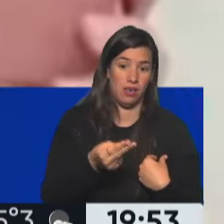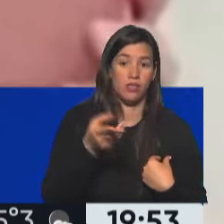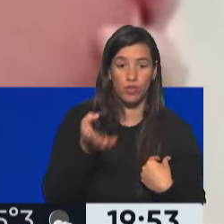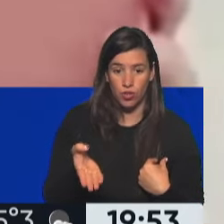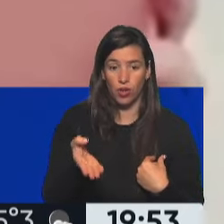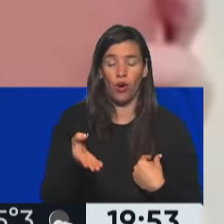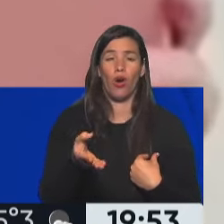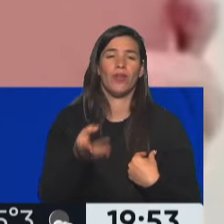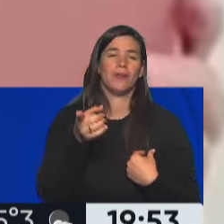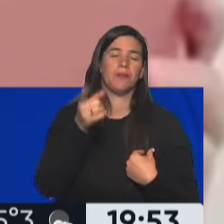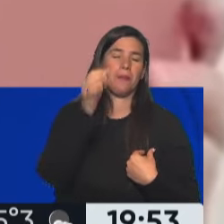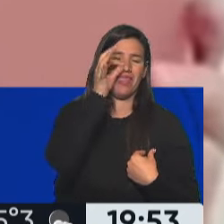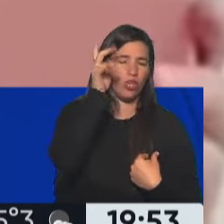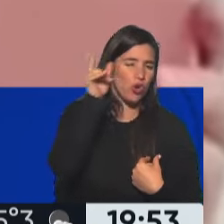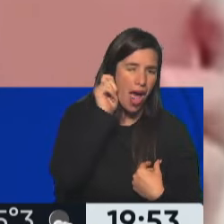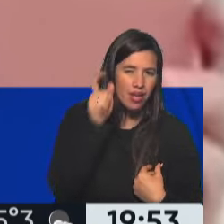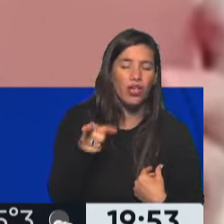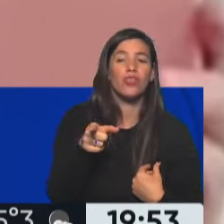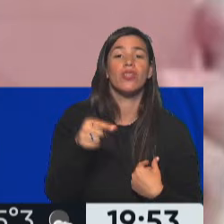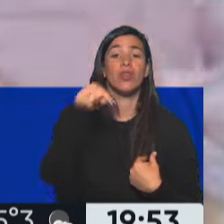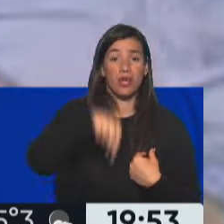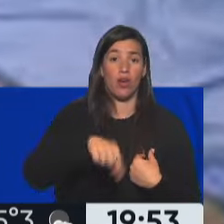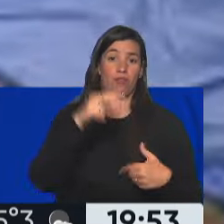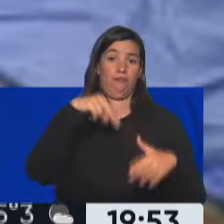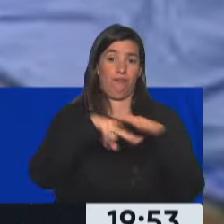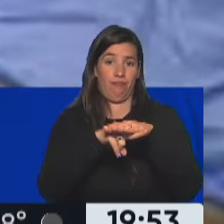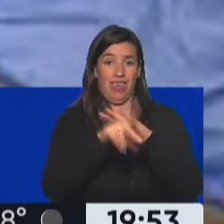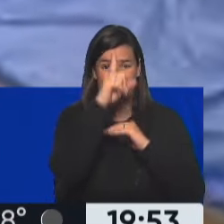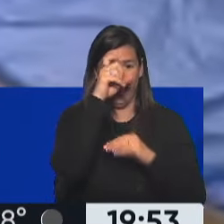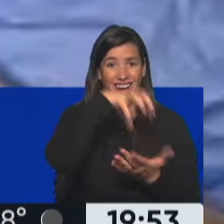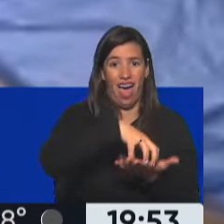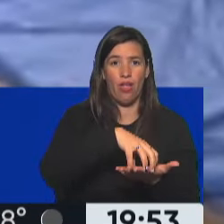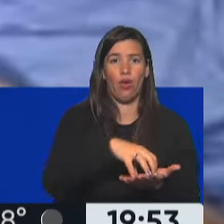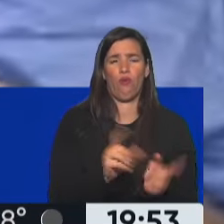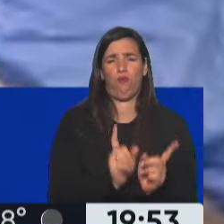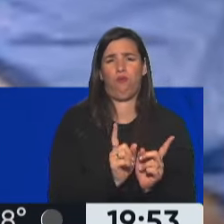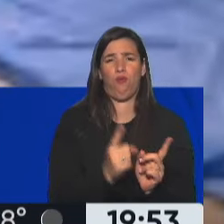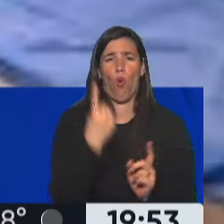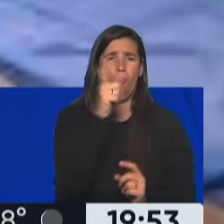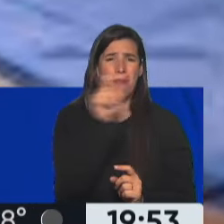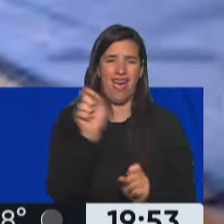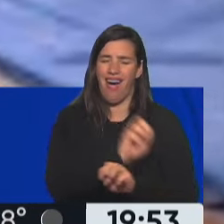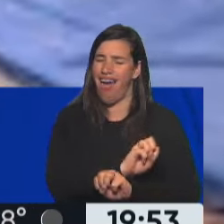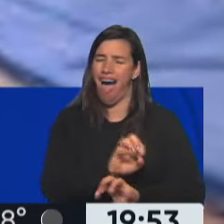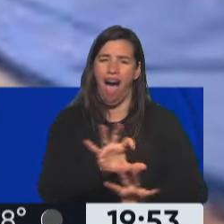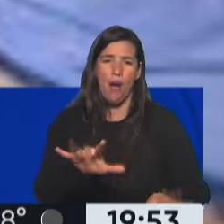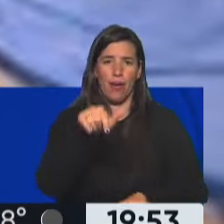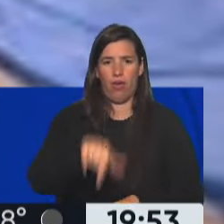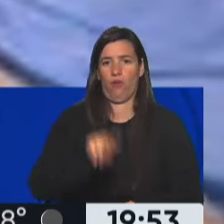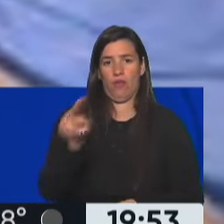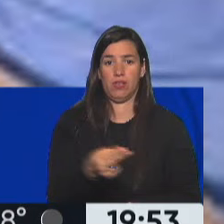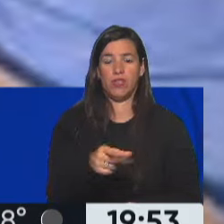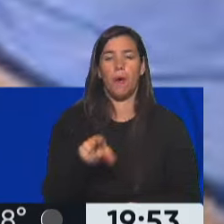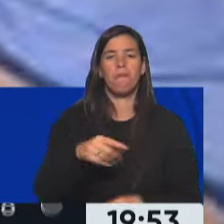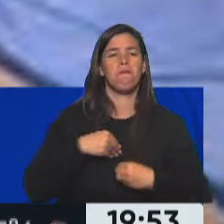tristemente, hoy tras permanecer internado durante más de un mes en estado muy grave. El joven había comenzado a experimentar síntomas